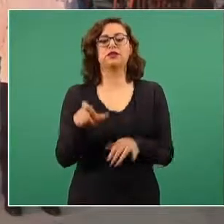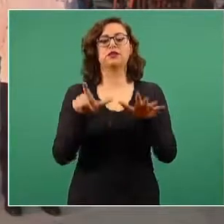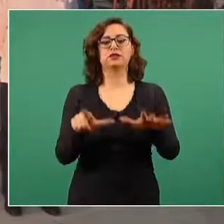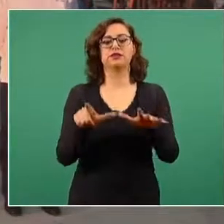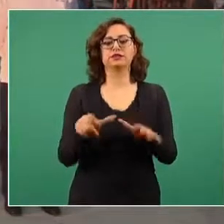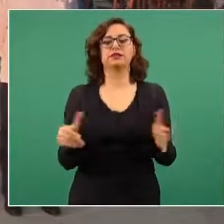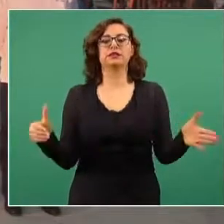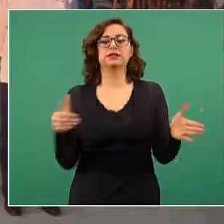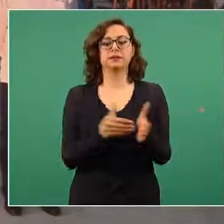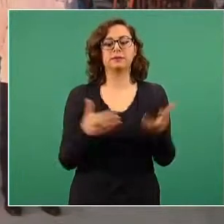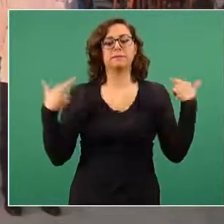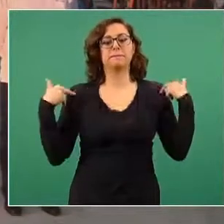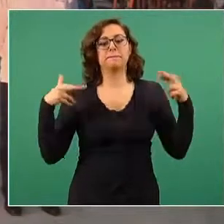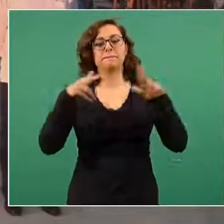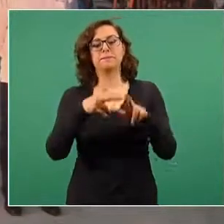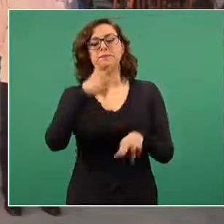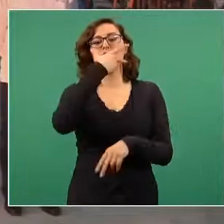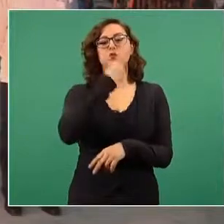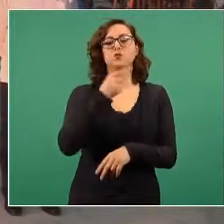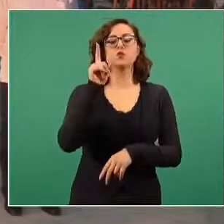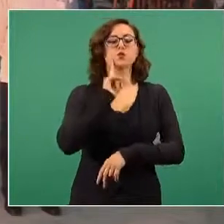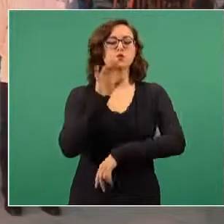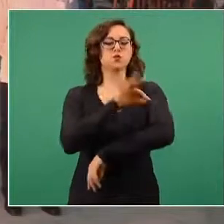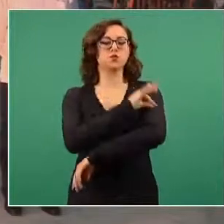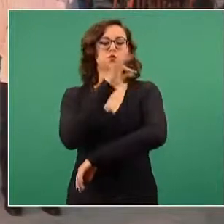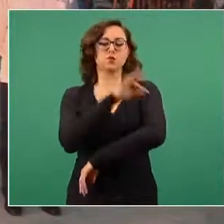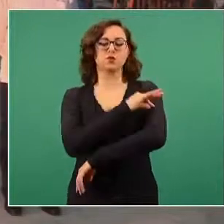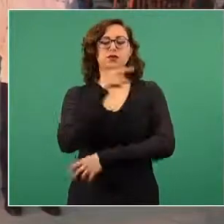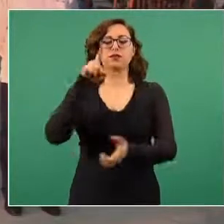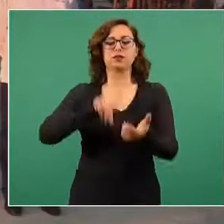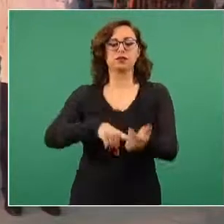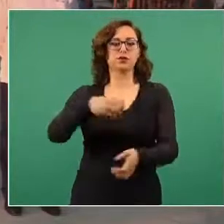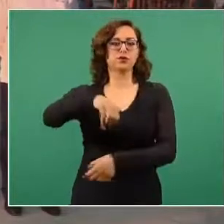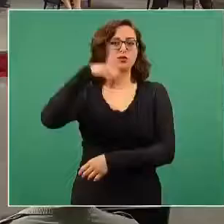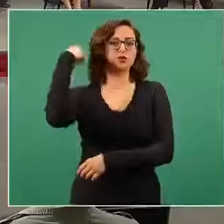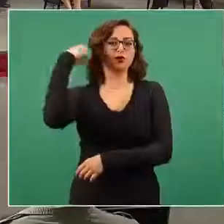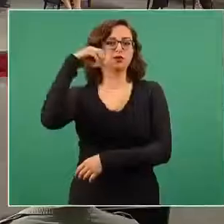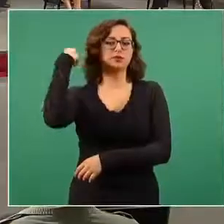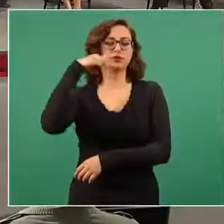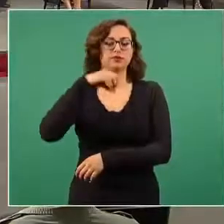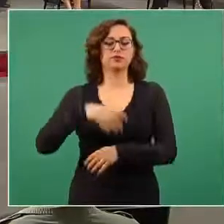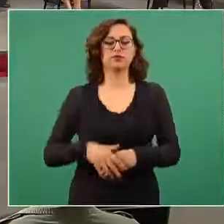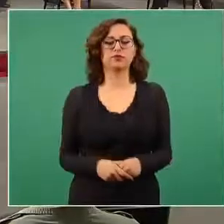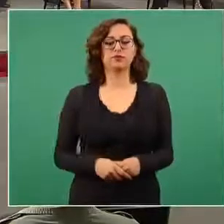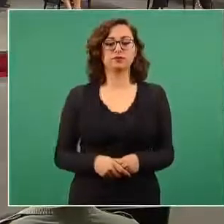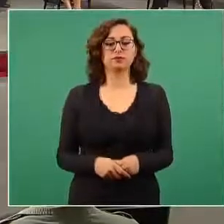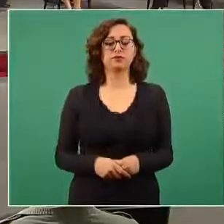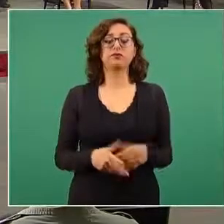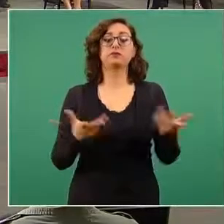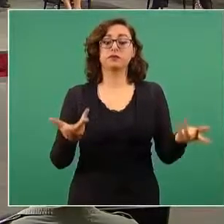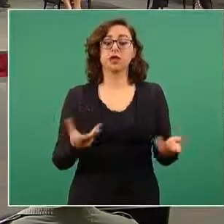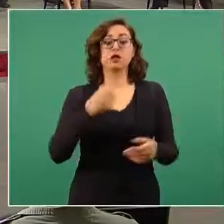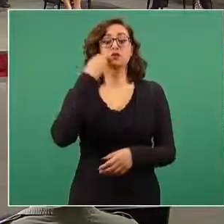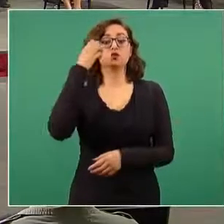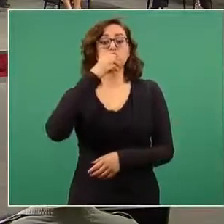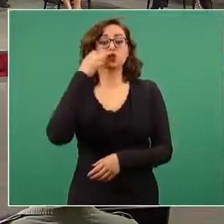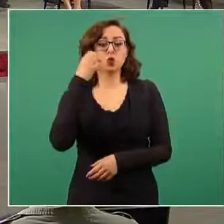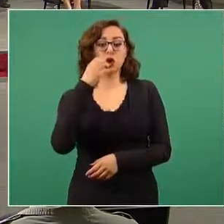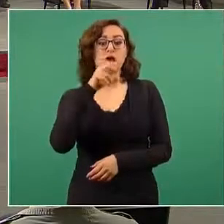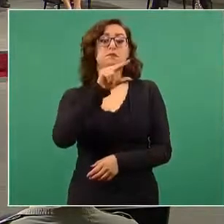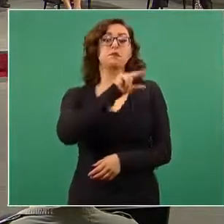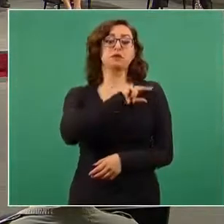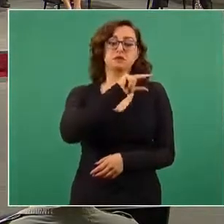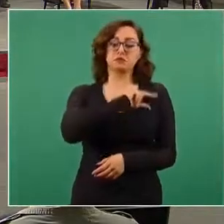117,000 educadores y educadoras del estado de Oaxaca, del sector público y del sector